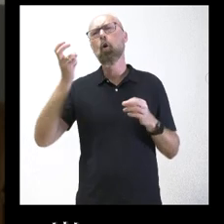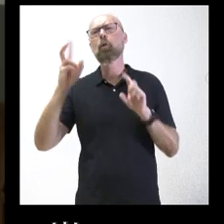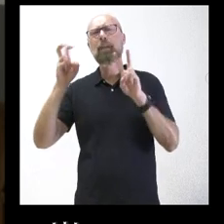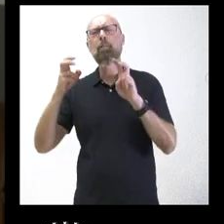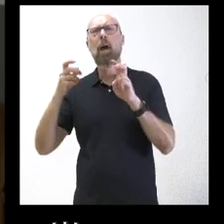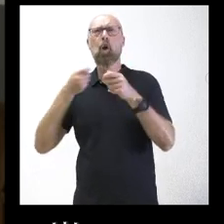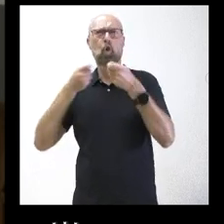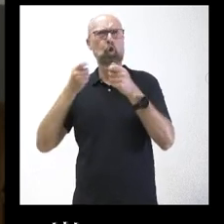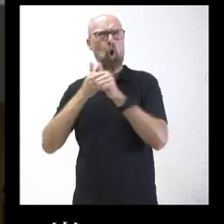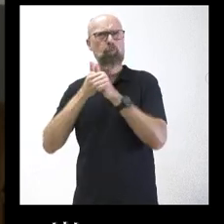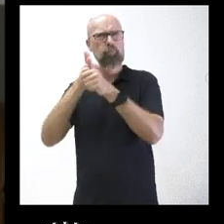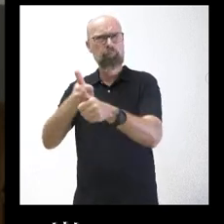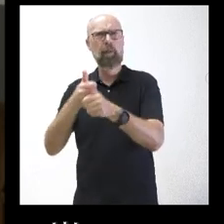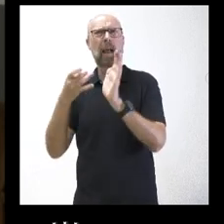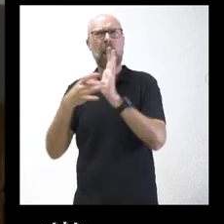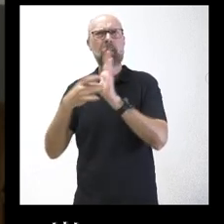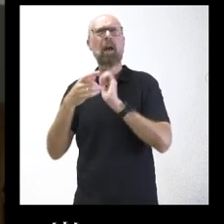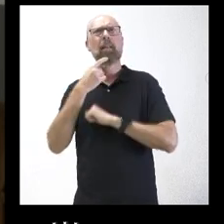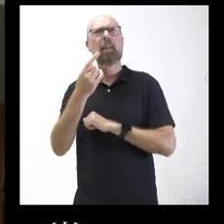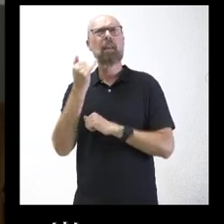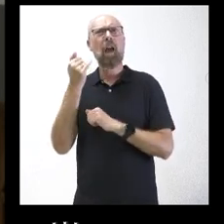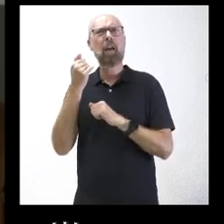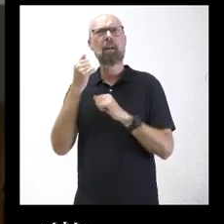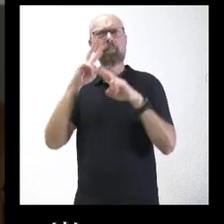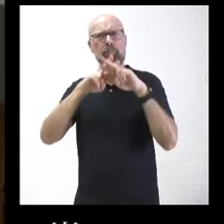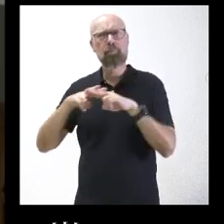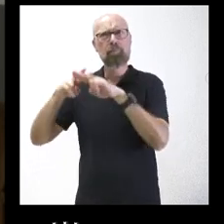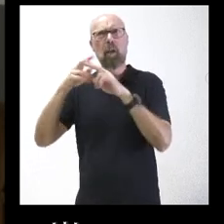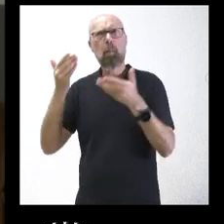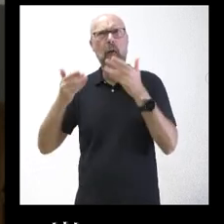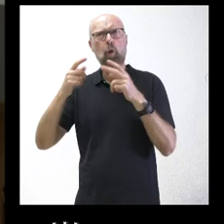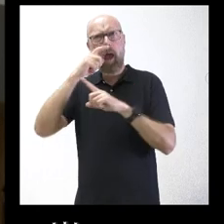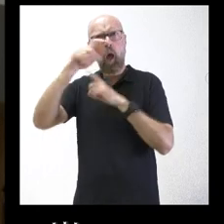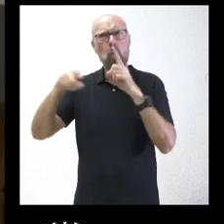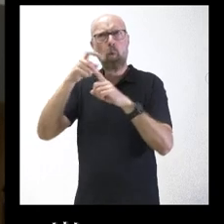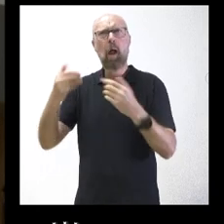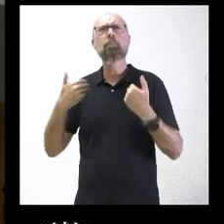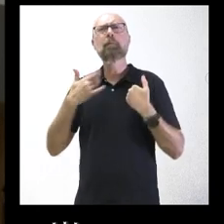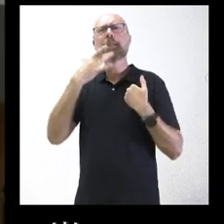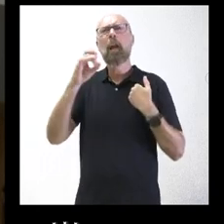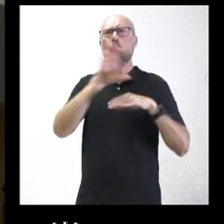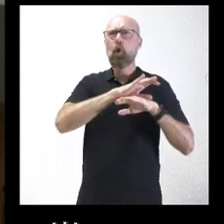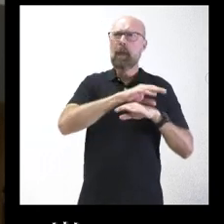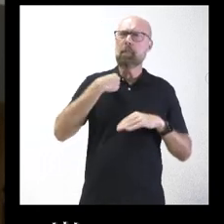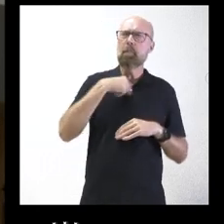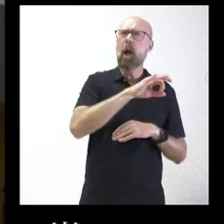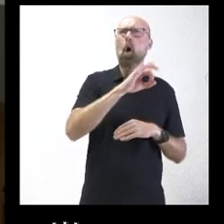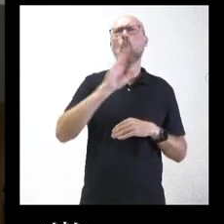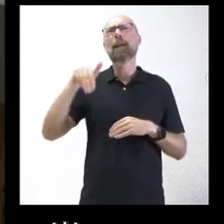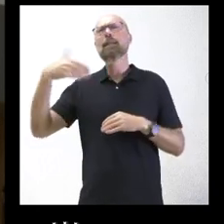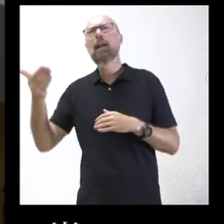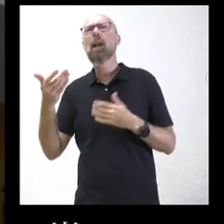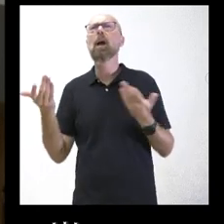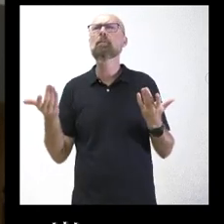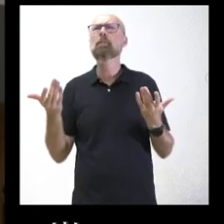la calidad nos ha comentado que va a haber una evaluación anual esa evaluación la va a hacer la propia consejería esta evaluación externa